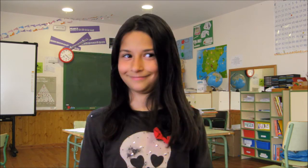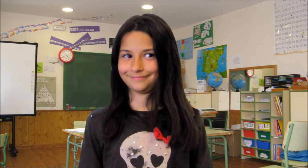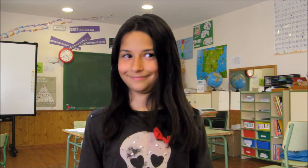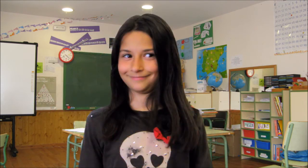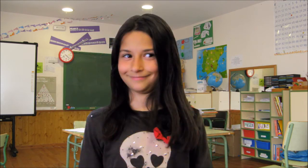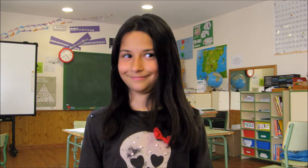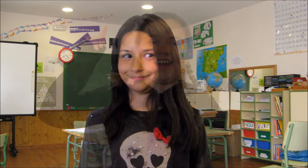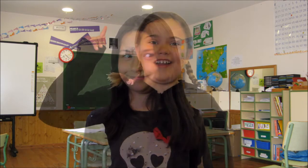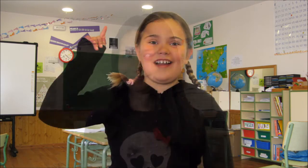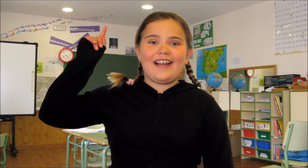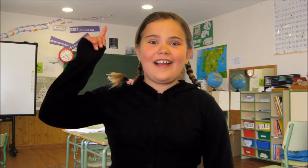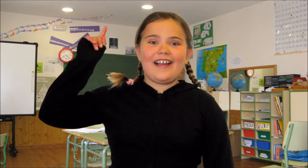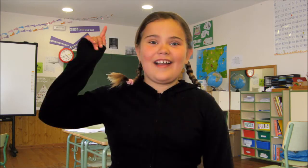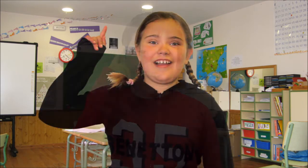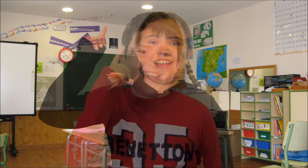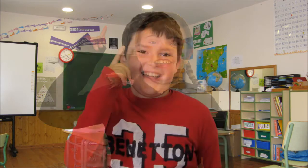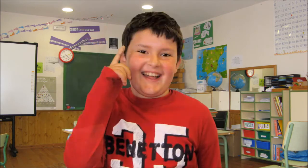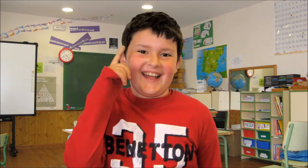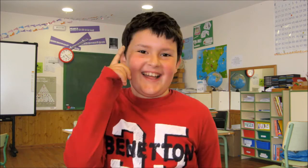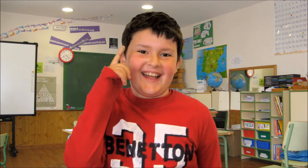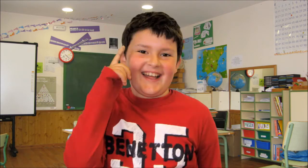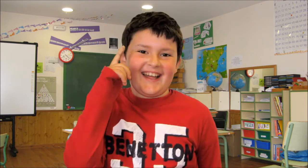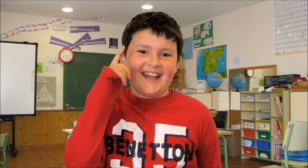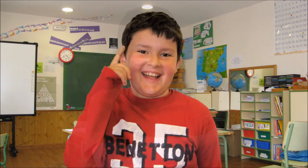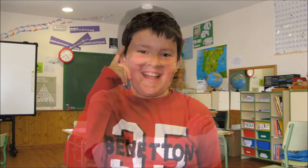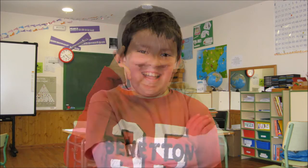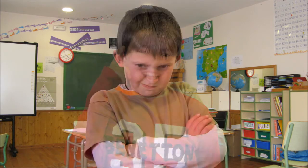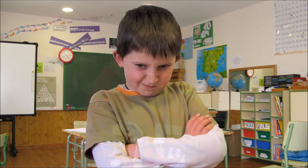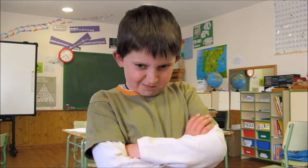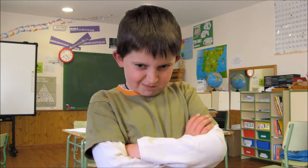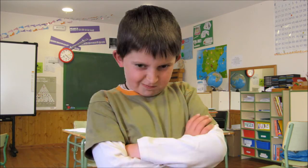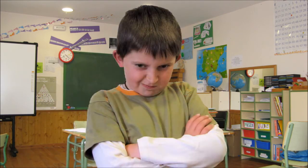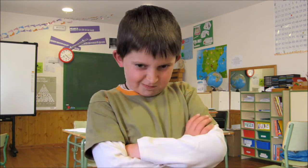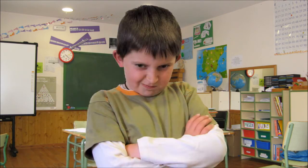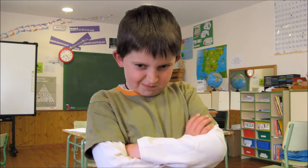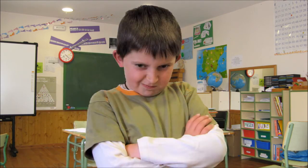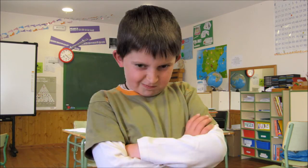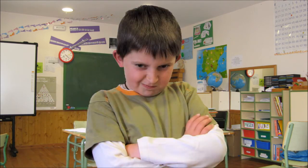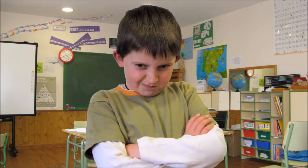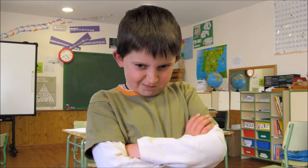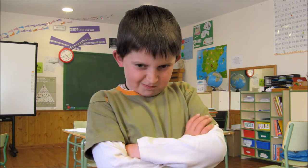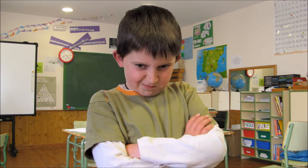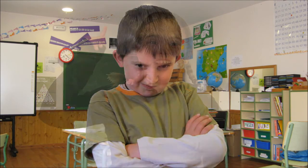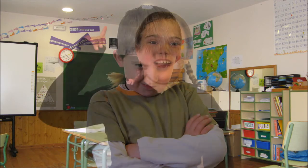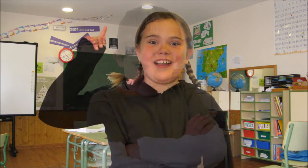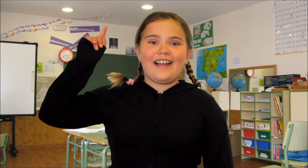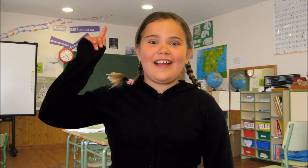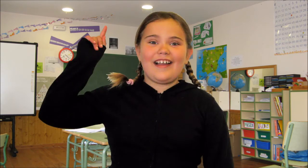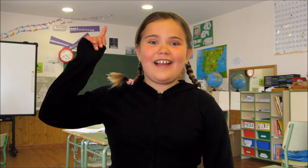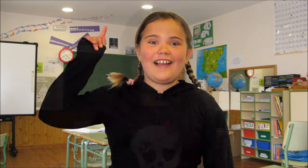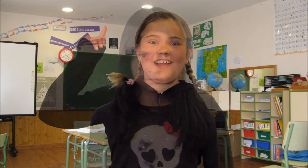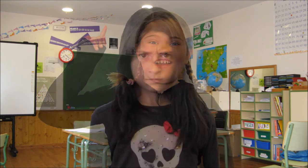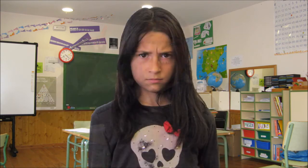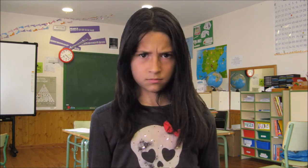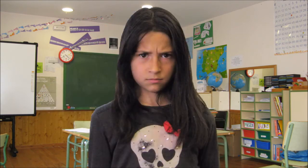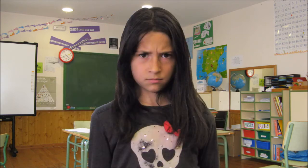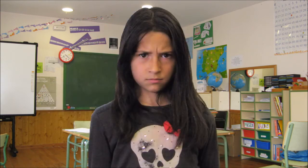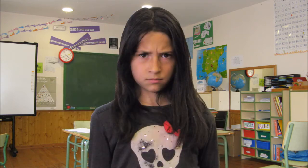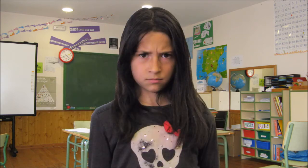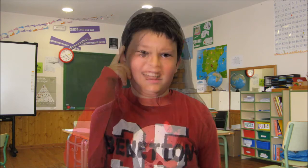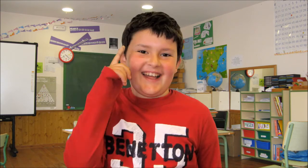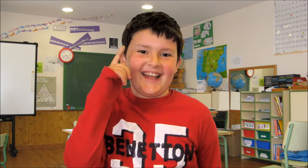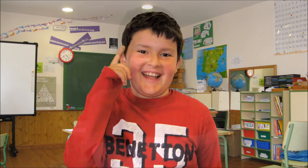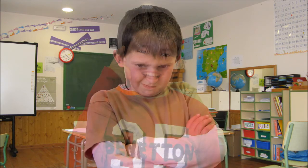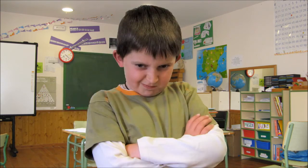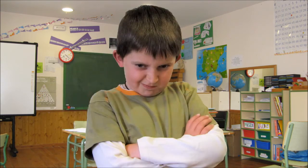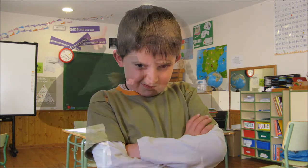en la playa. Una de terror. ¡Mi yo de misterio! No, mi yo la mía historia. ¿La mía? No, la mía.